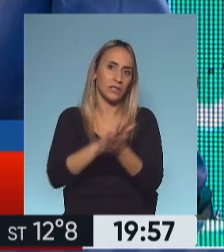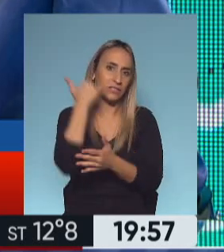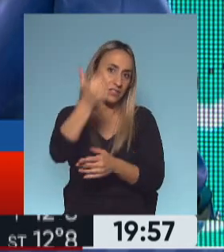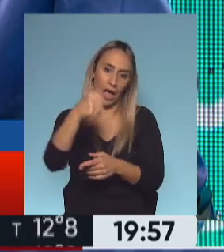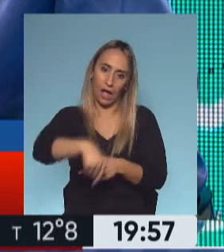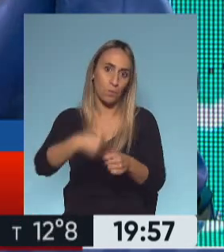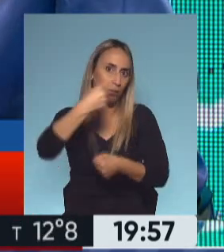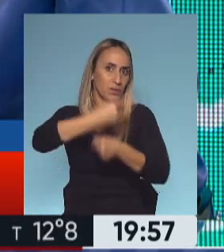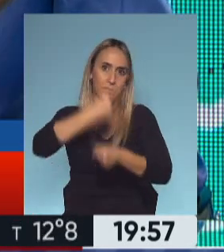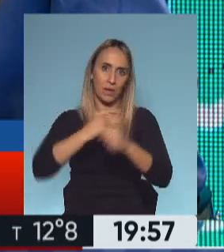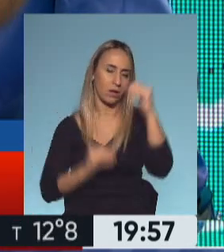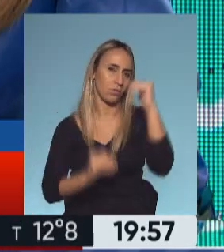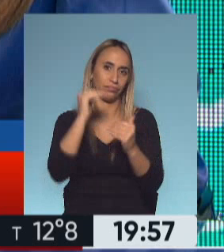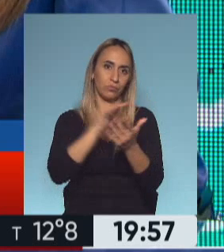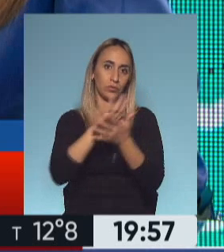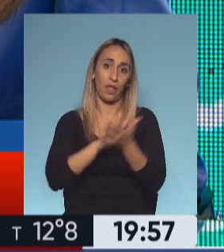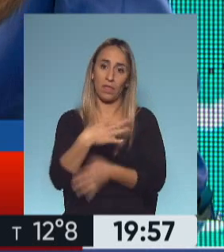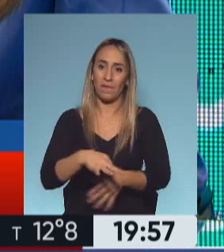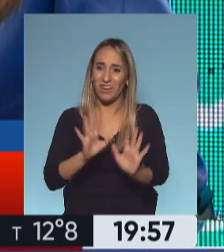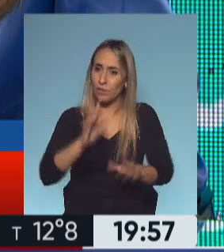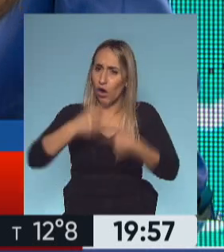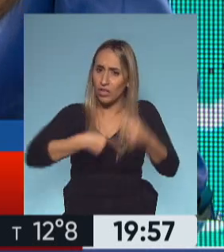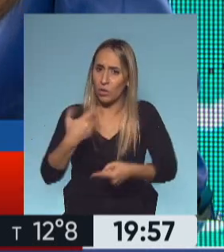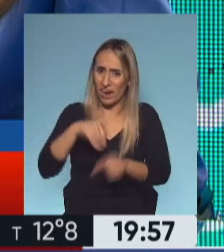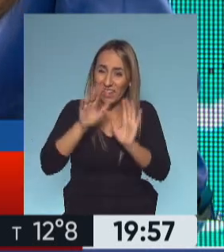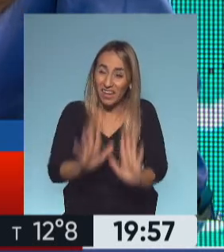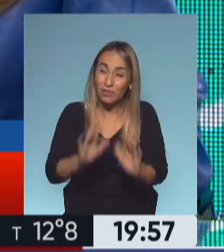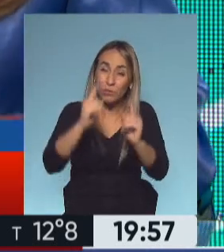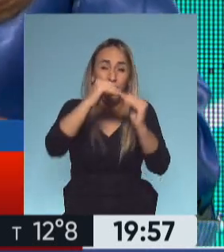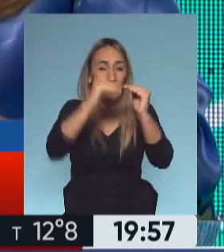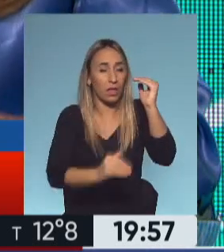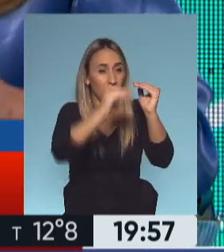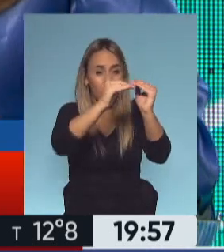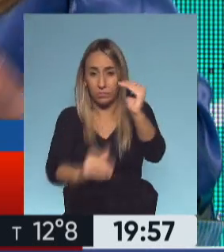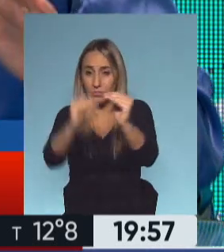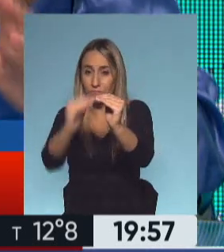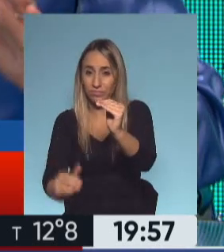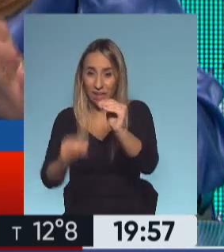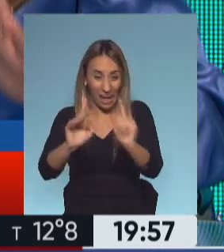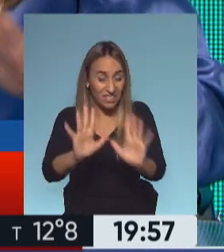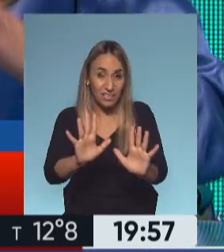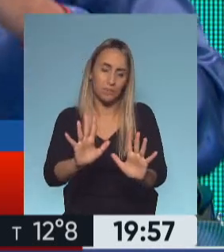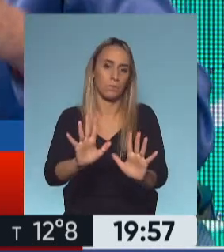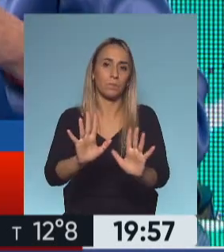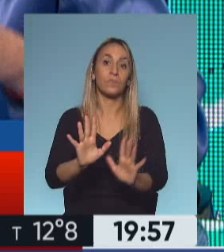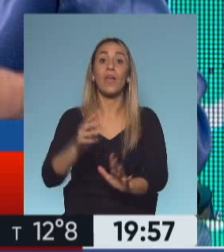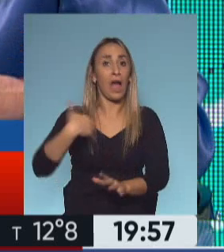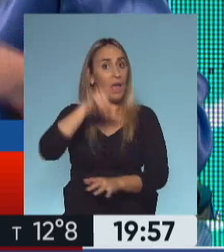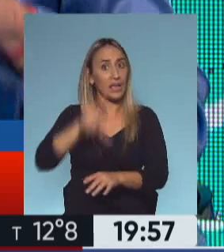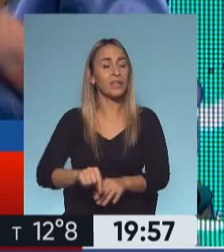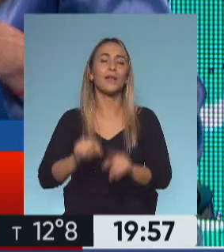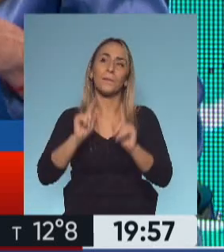prioritaria. No podemos seguir construyendo esta Argentina con estos niveles de desigualdad. Está claro que la Argentina, incluso en pandemia, está recuperando de